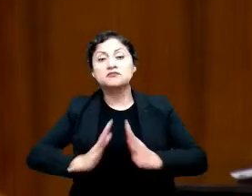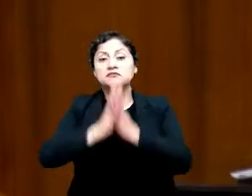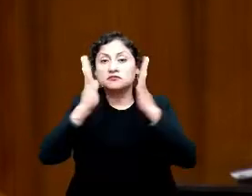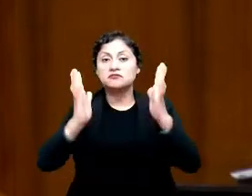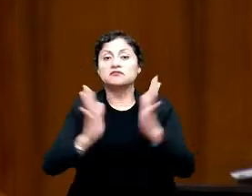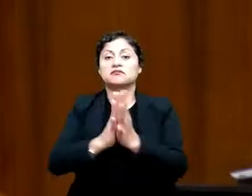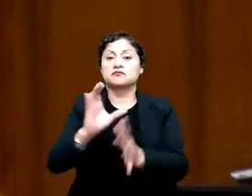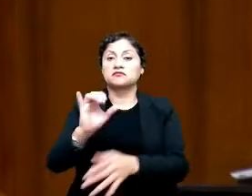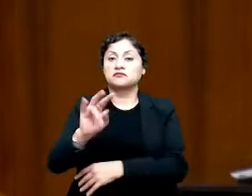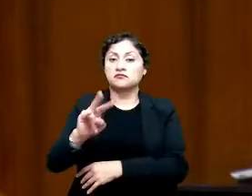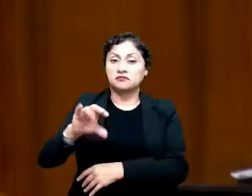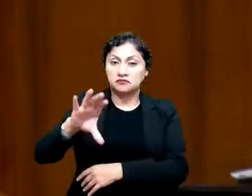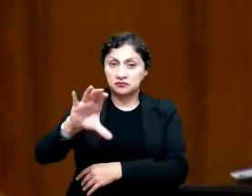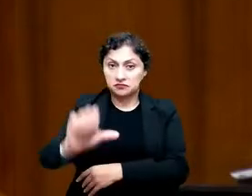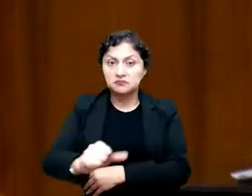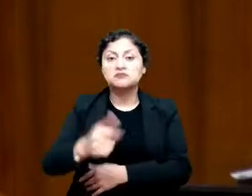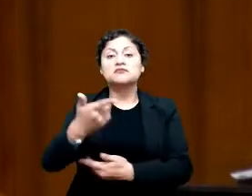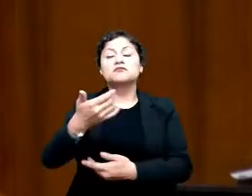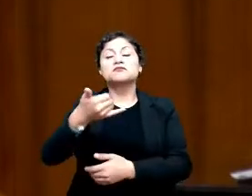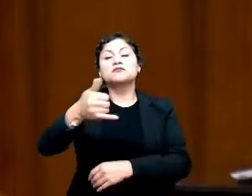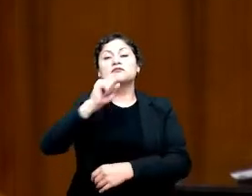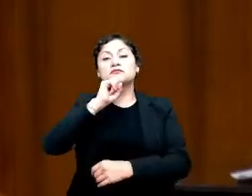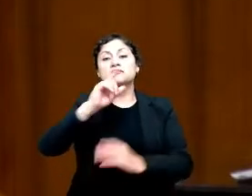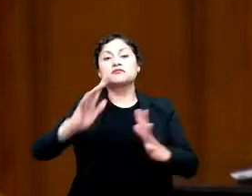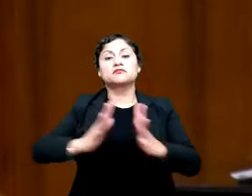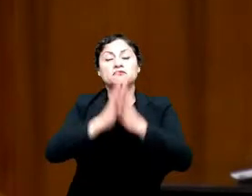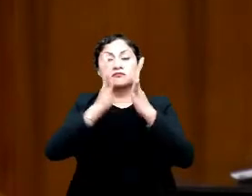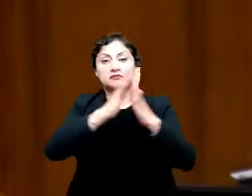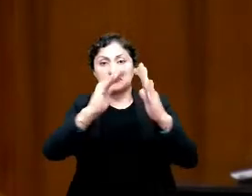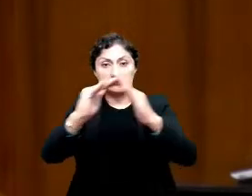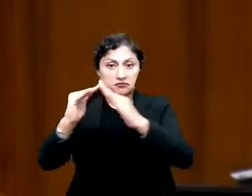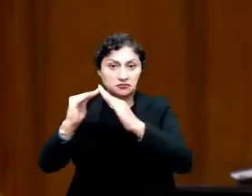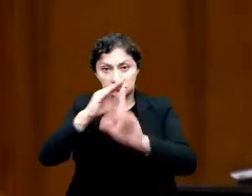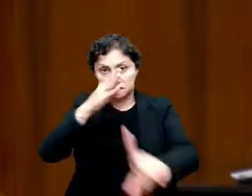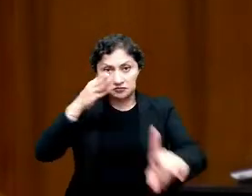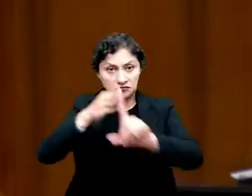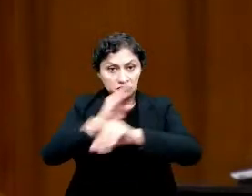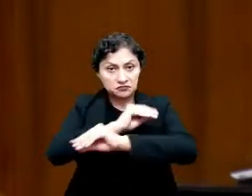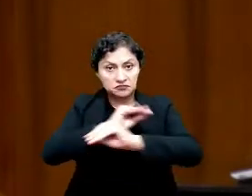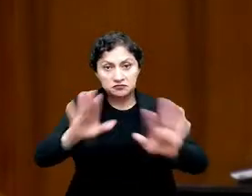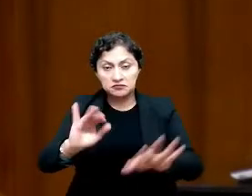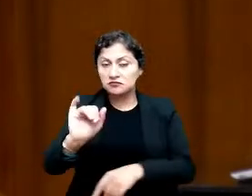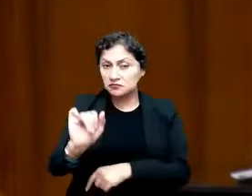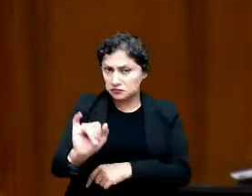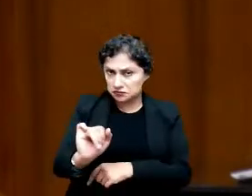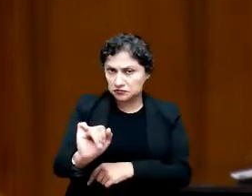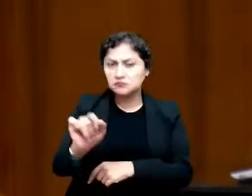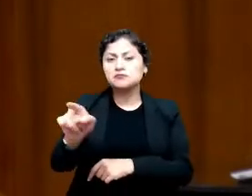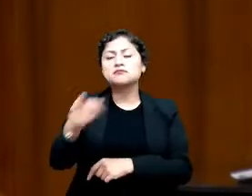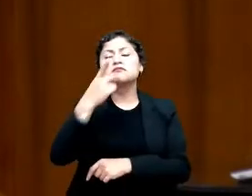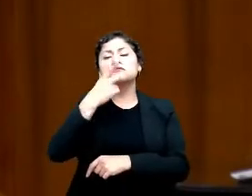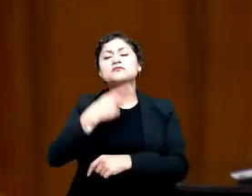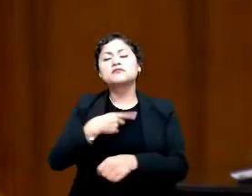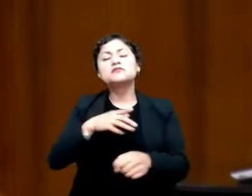cívicamente y democrática en la forma objetiva? Y de ser así, ¿cuáles son esas